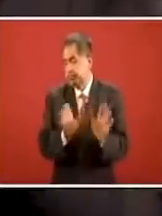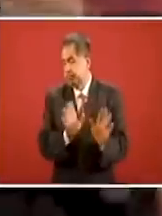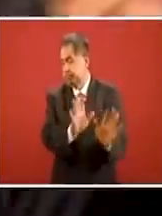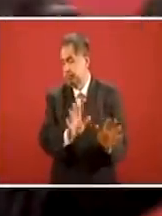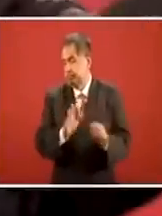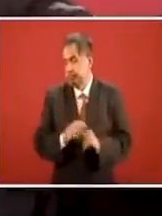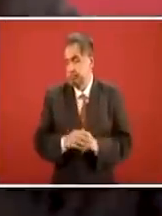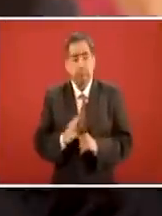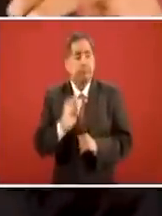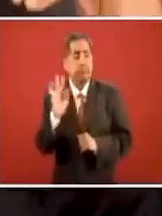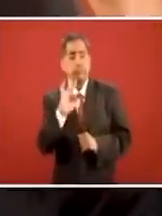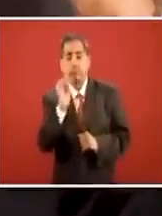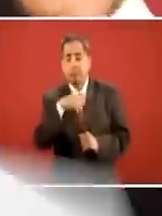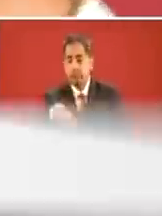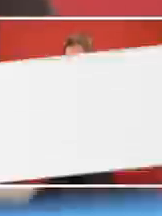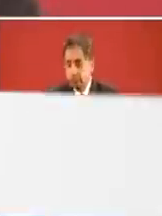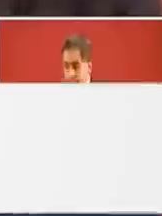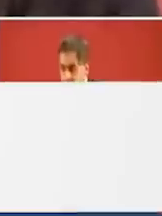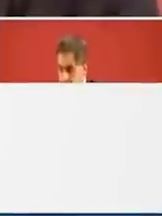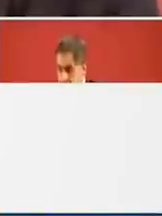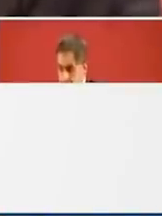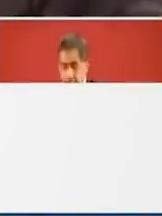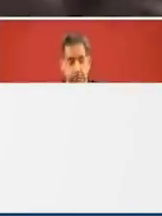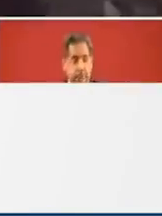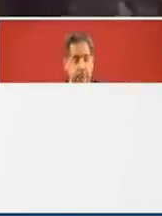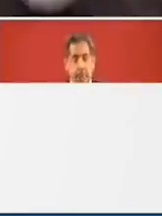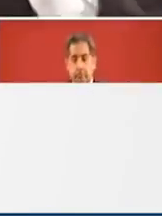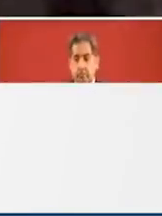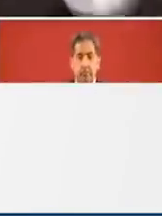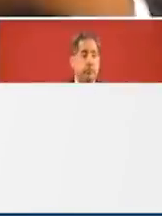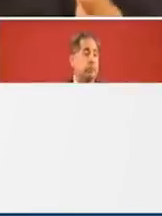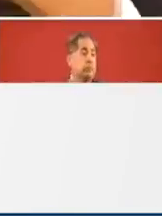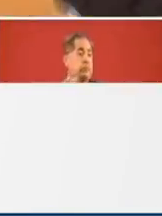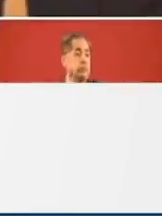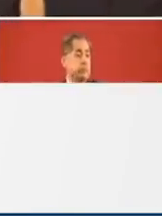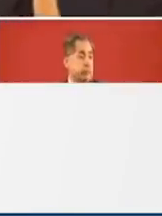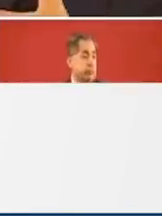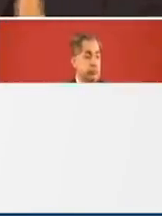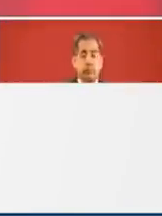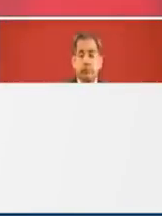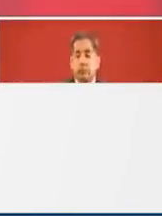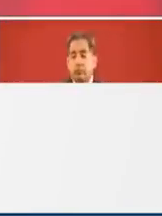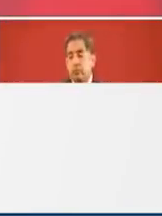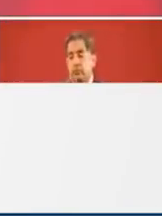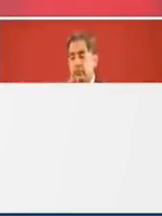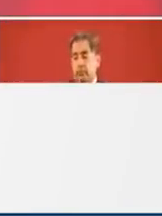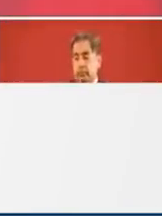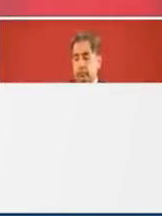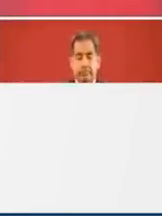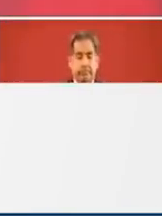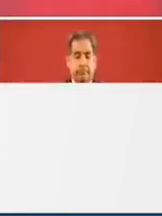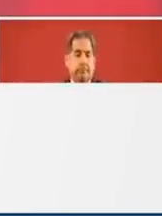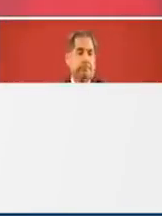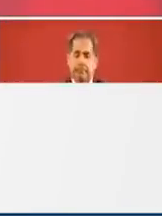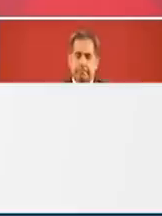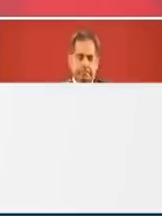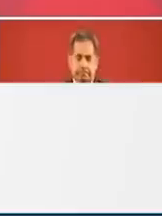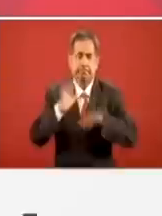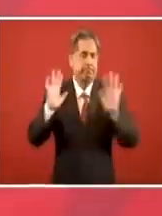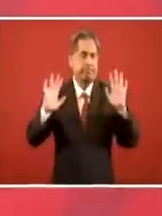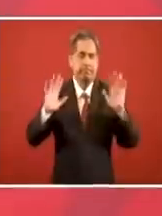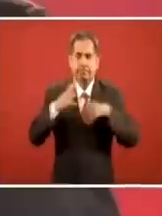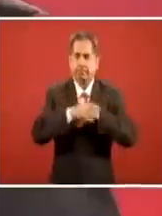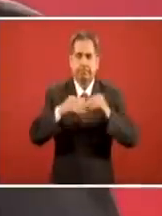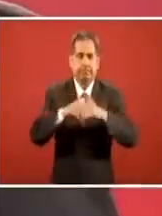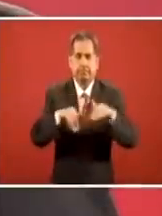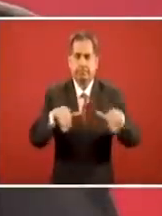Si ellos tenían la investigación, el procurador se reunió con el fiscal. No estuve yo presente en